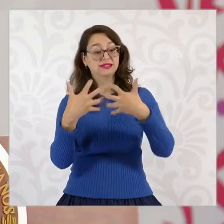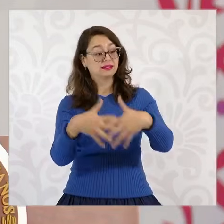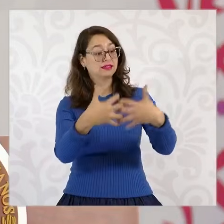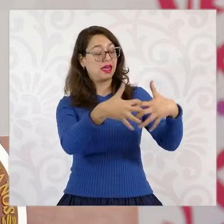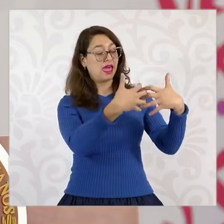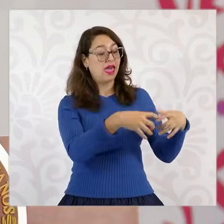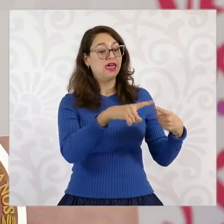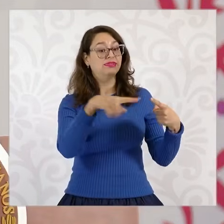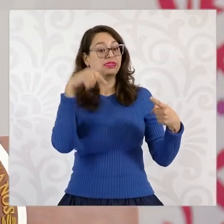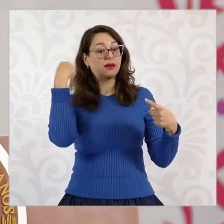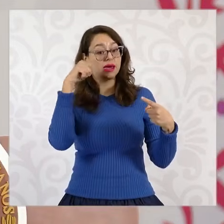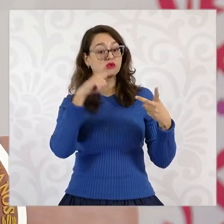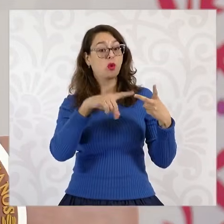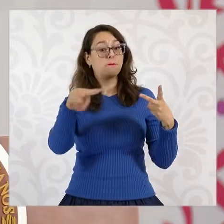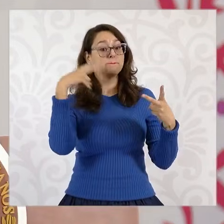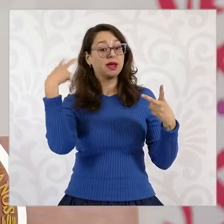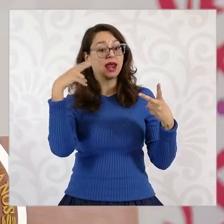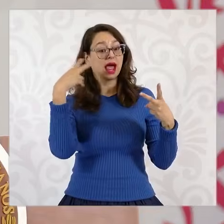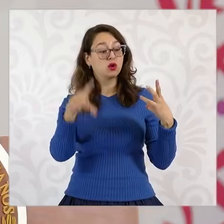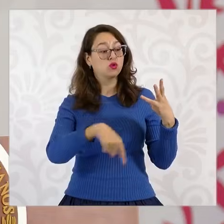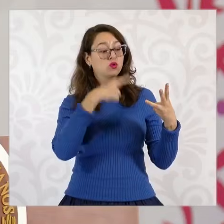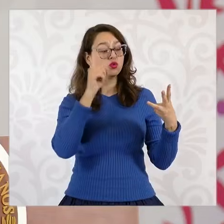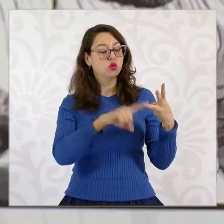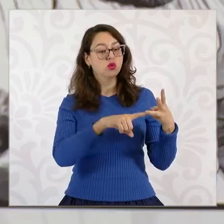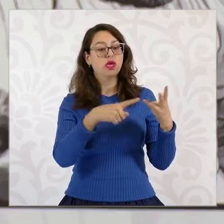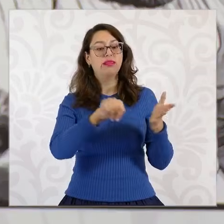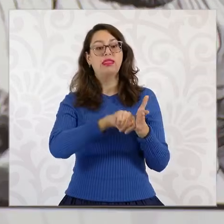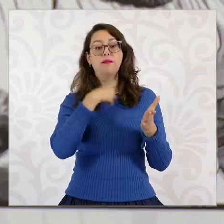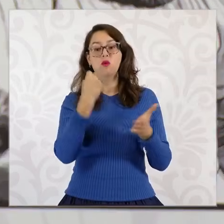donde se tratan, reutilizan, por ejemplo, en la producción de asfalto.